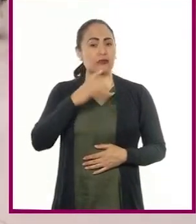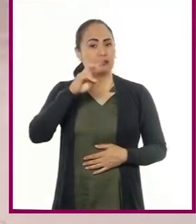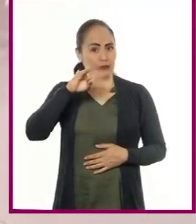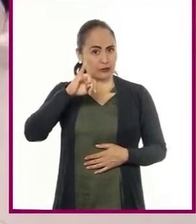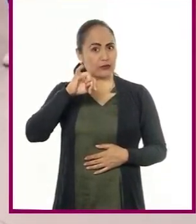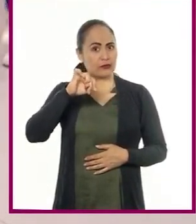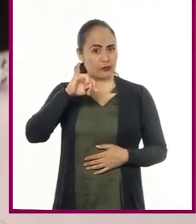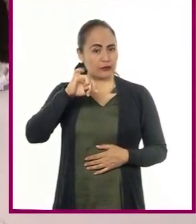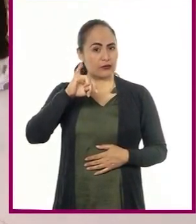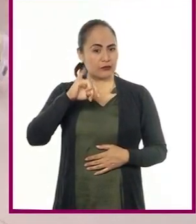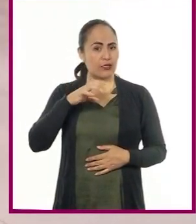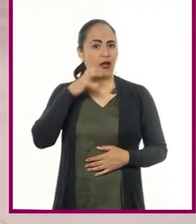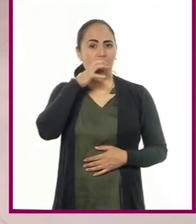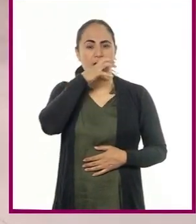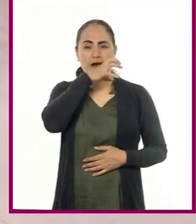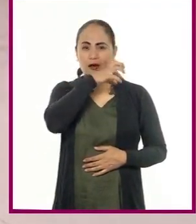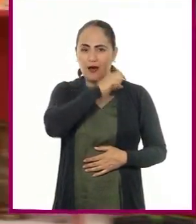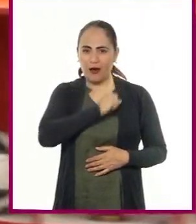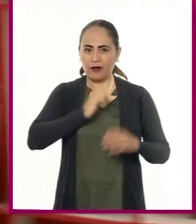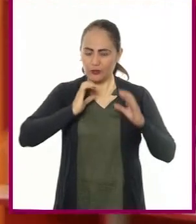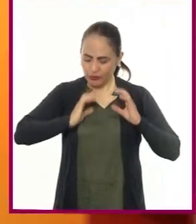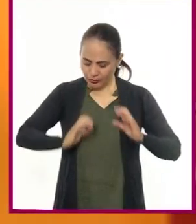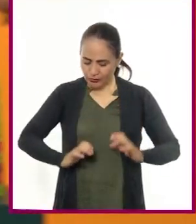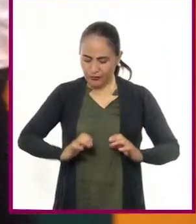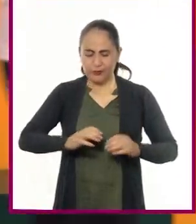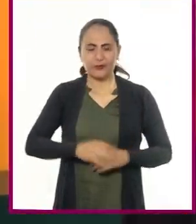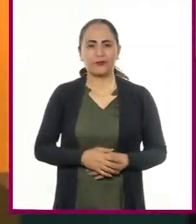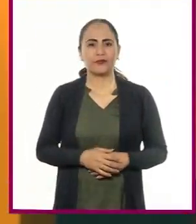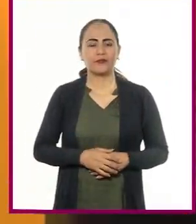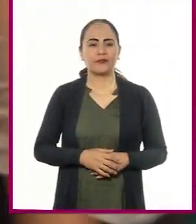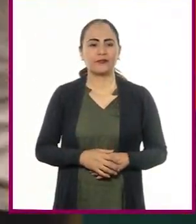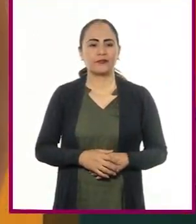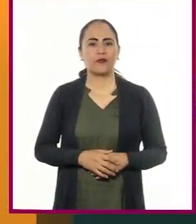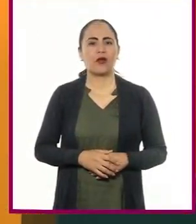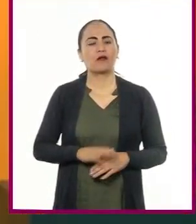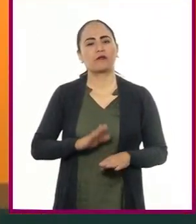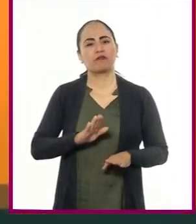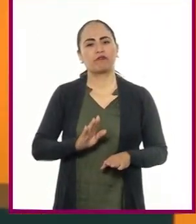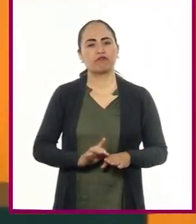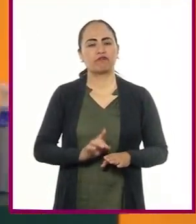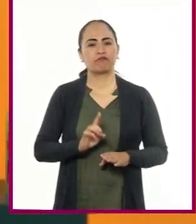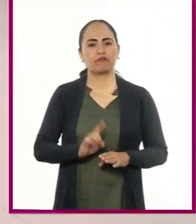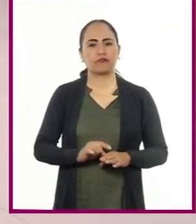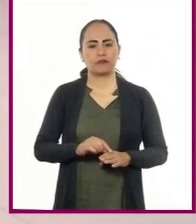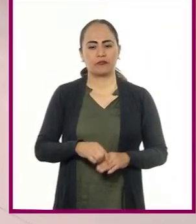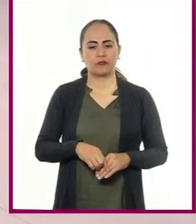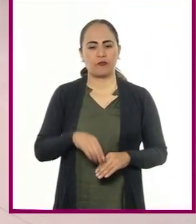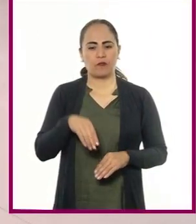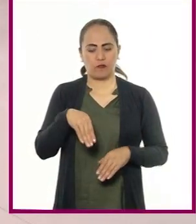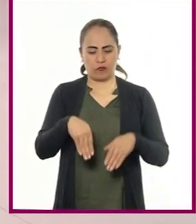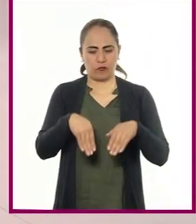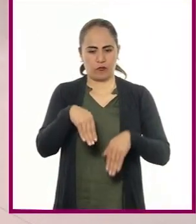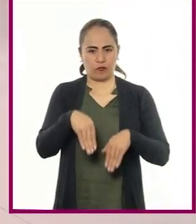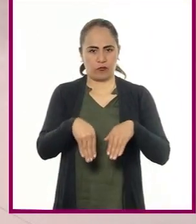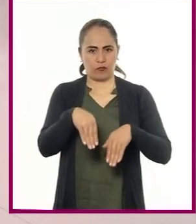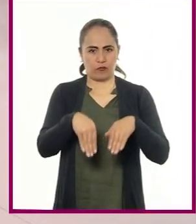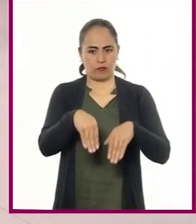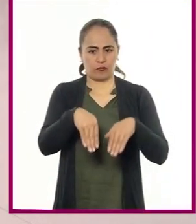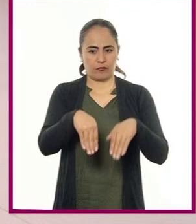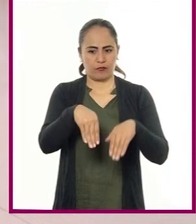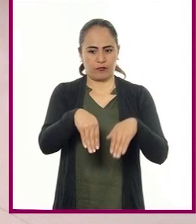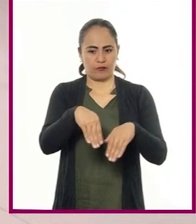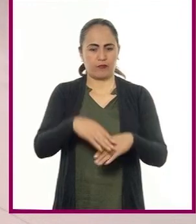sintiendo. Bien. Estamos entrando en calor. Bien, vamos poquito, caminando, sobre puntas. Bien, lo hacemos